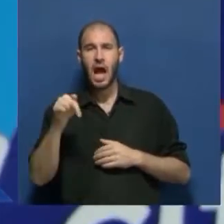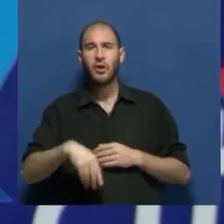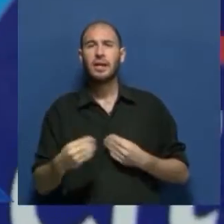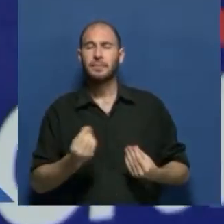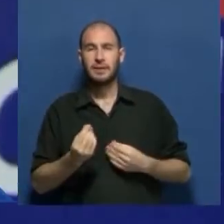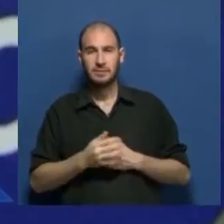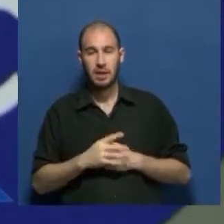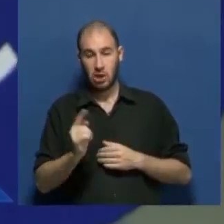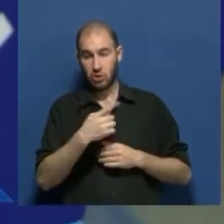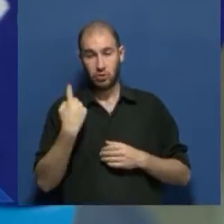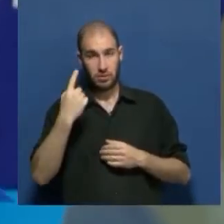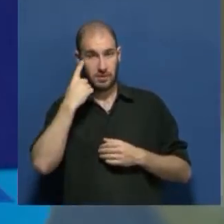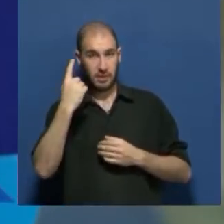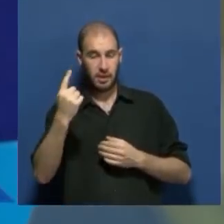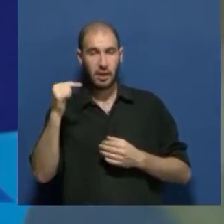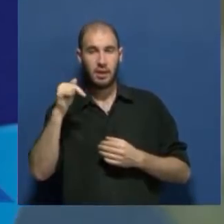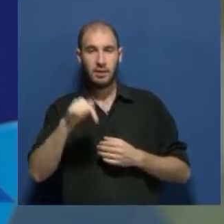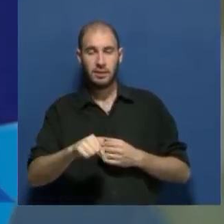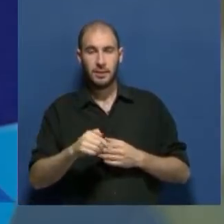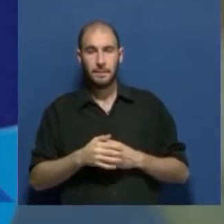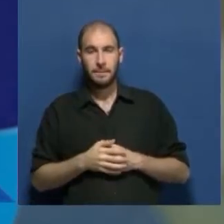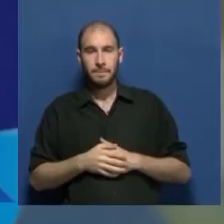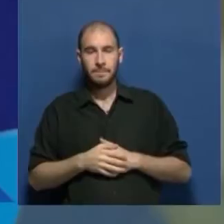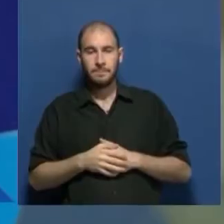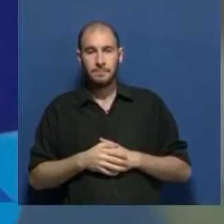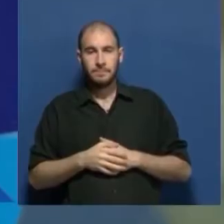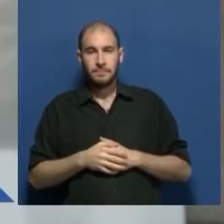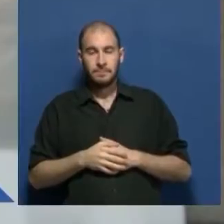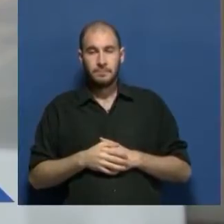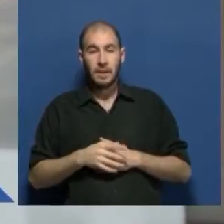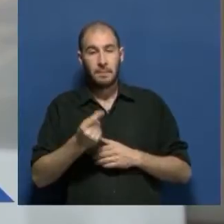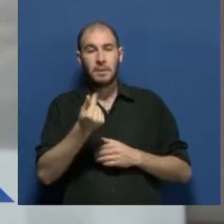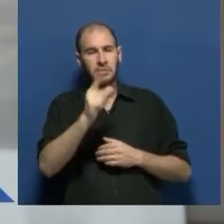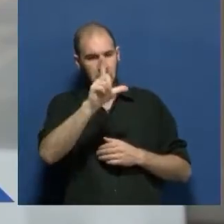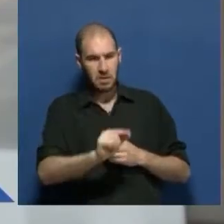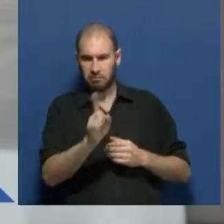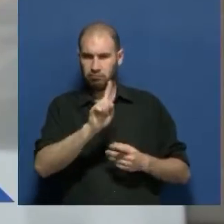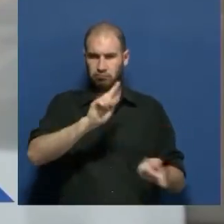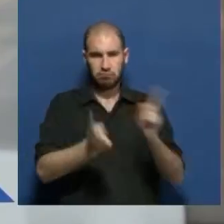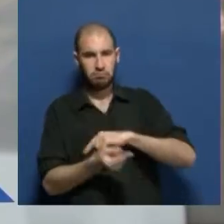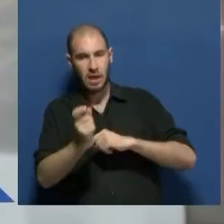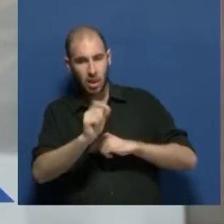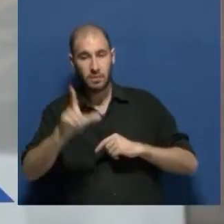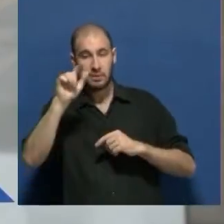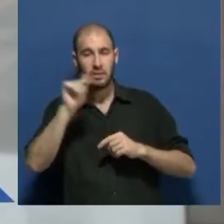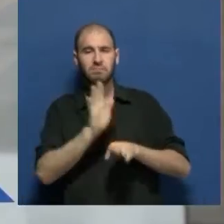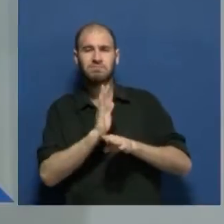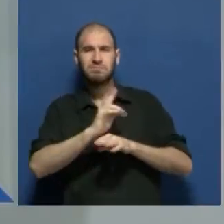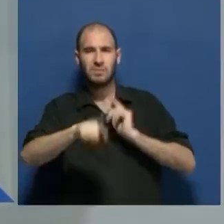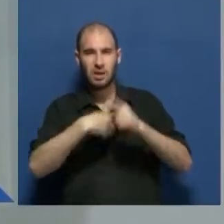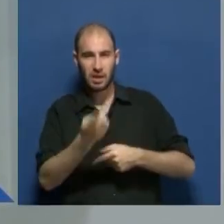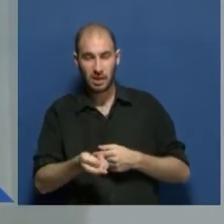situación? Nosotros creemos que lejos de bajar los precios ha aumentado, y esto va a provocar aún